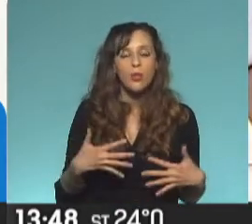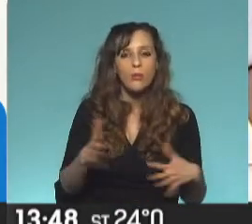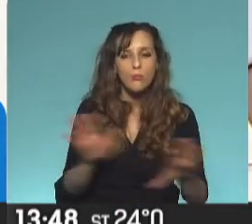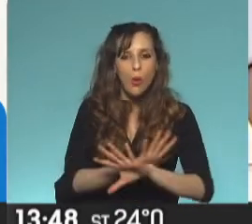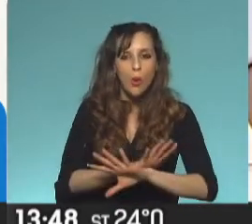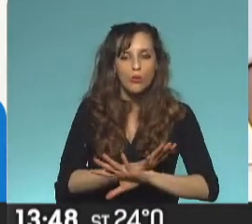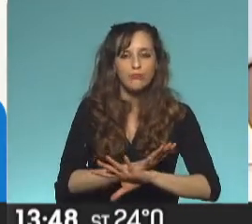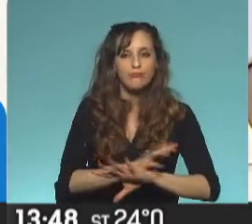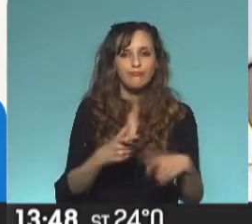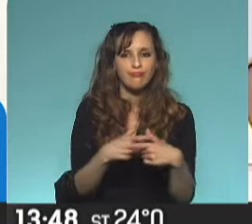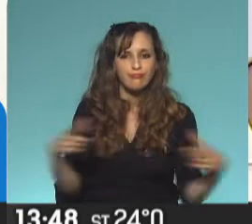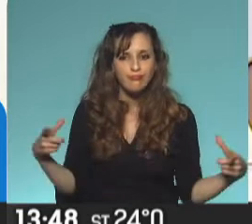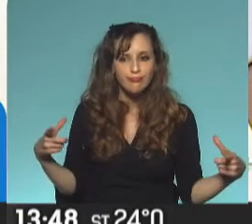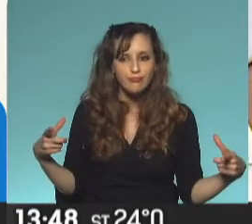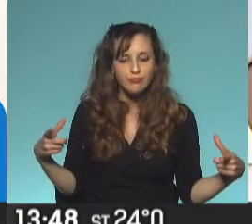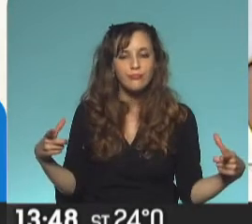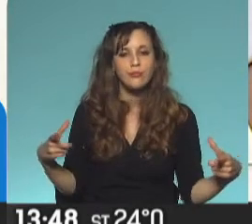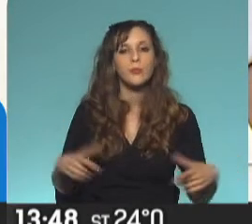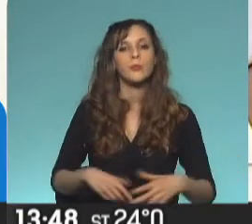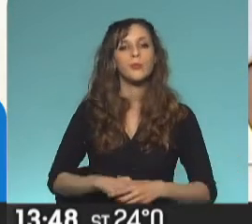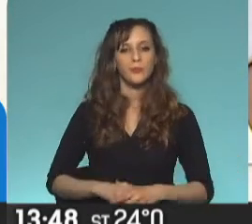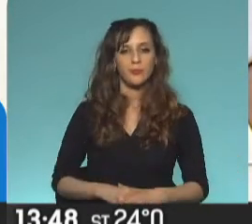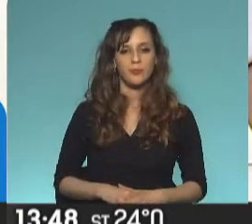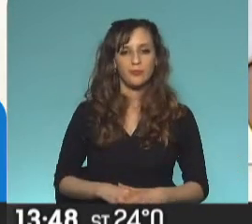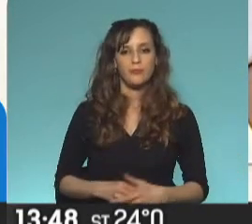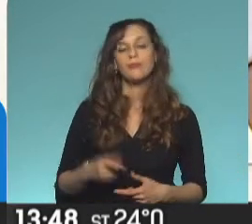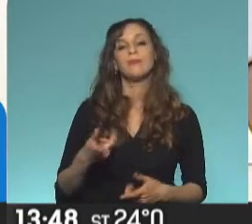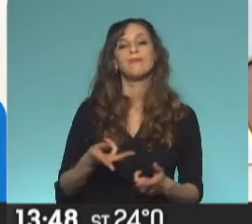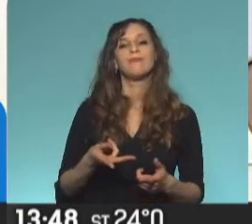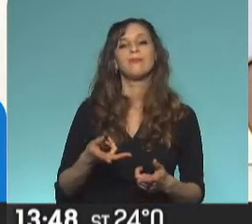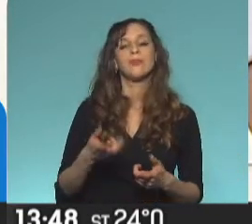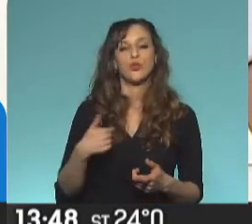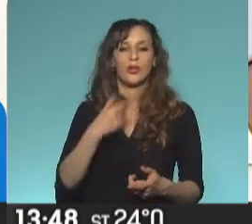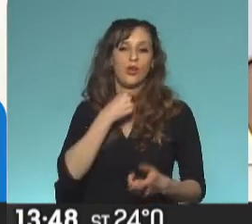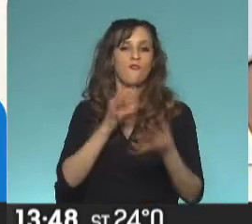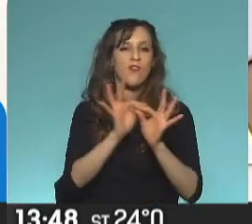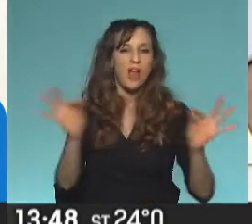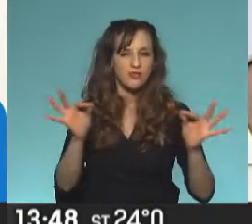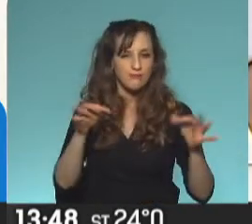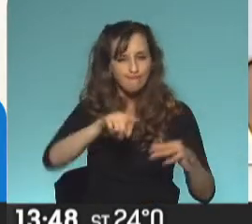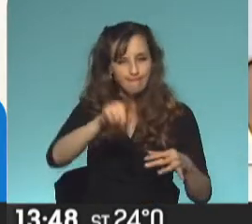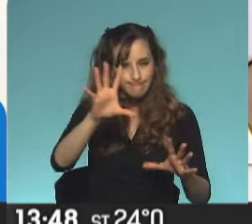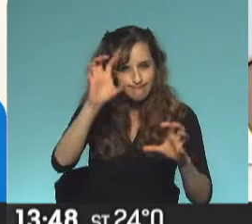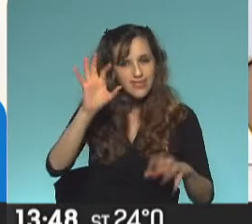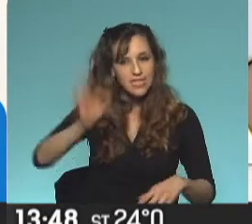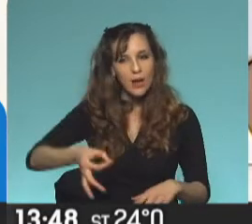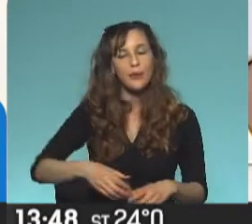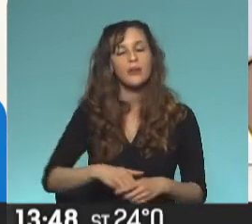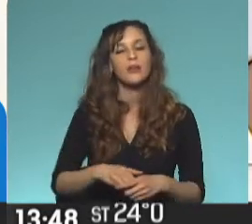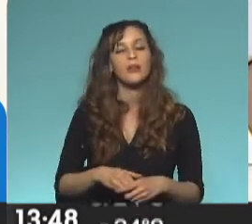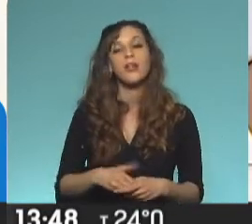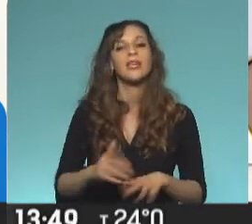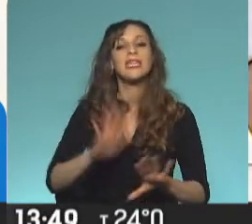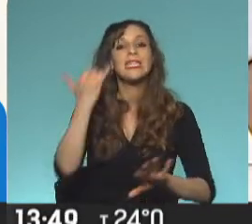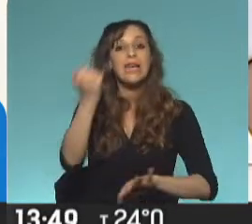antes de lo previsto pero está me parece que es la frase que quiero dejar antes de lo previsto pero cuando ya obtuvimos la